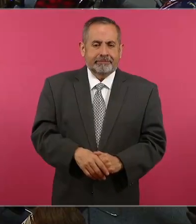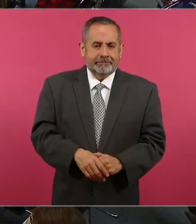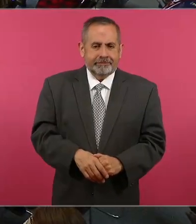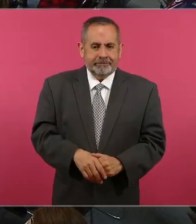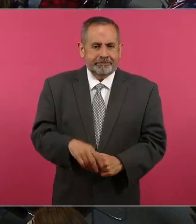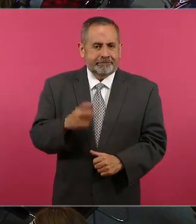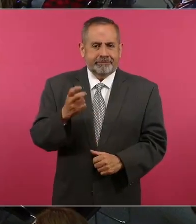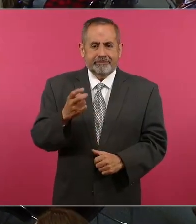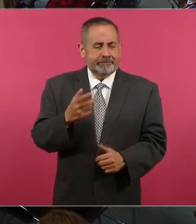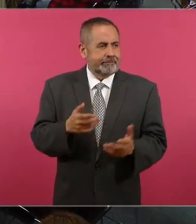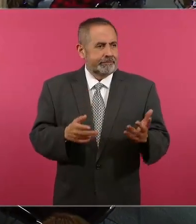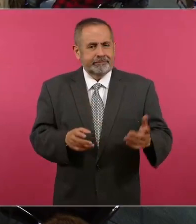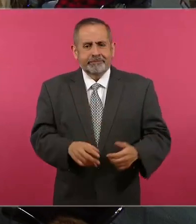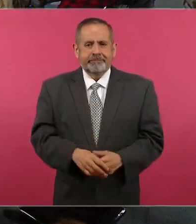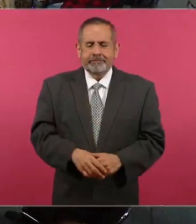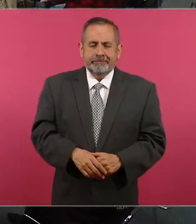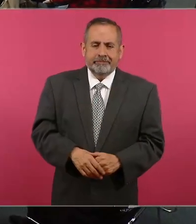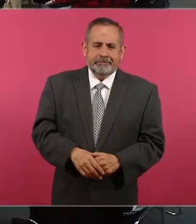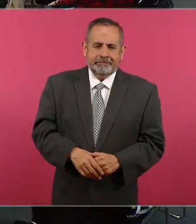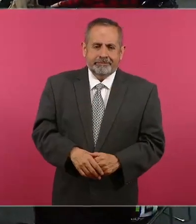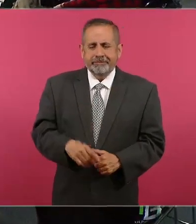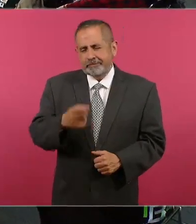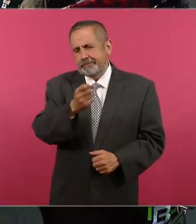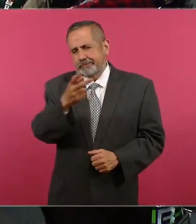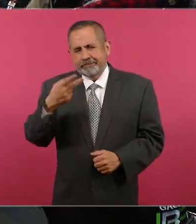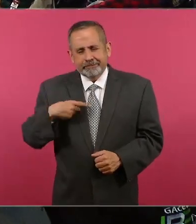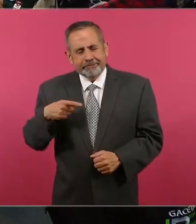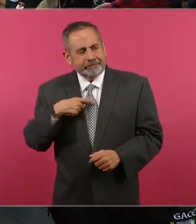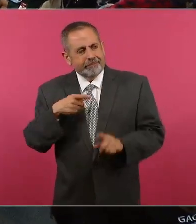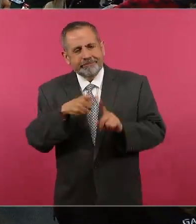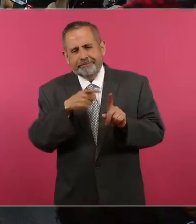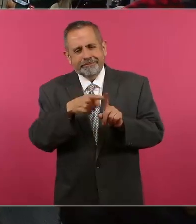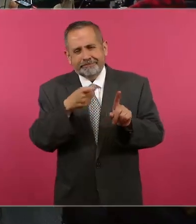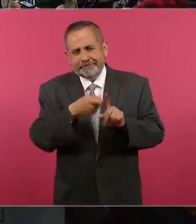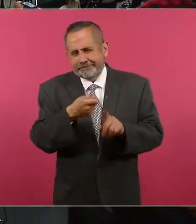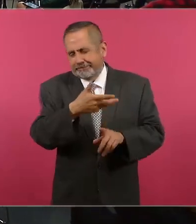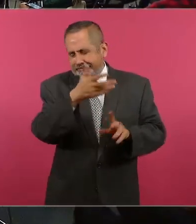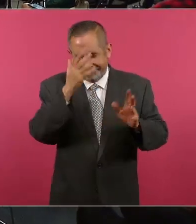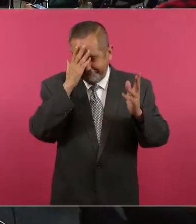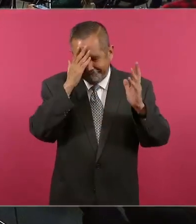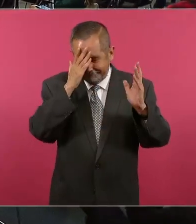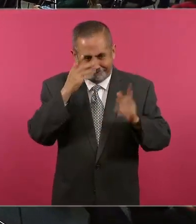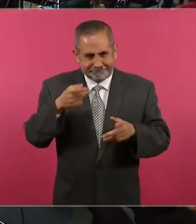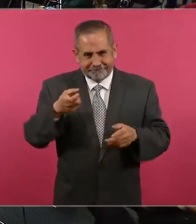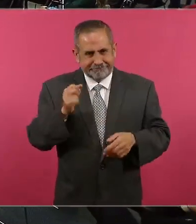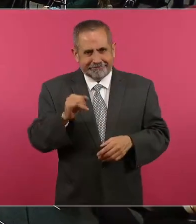Entonces, ya ven la gente, ¿no? ¿Cómo es?